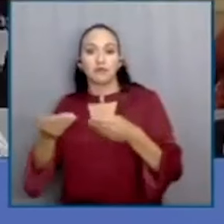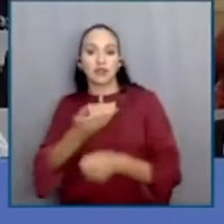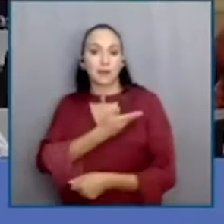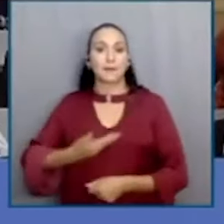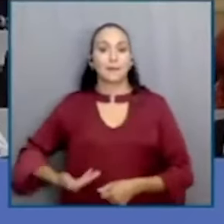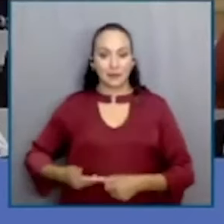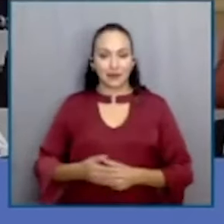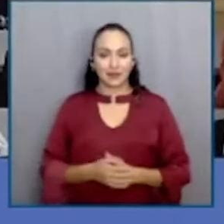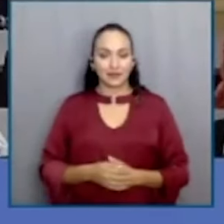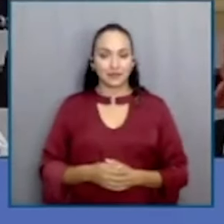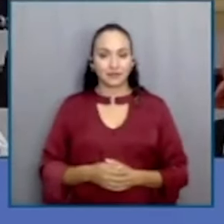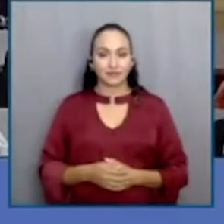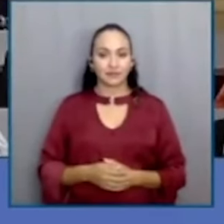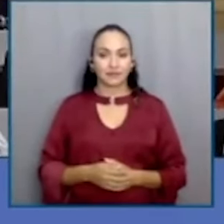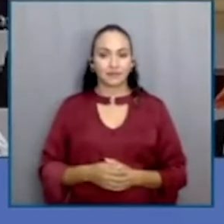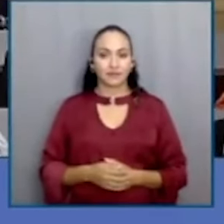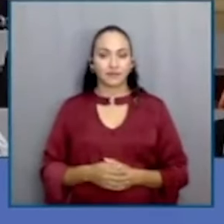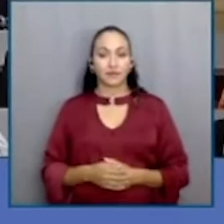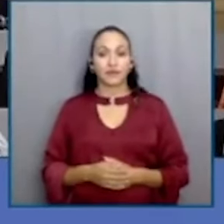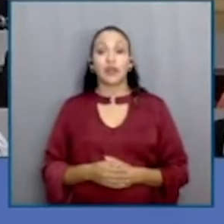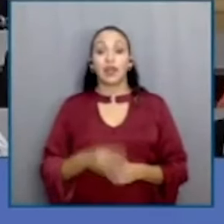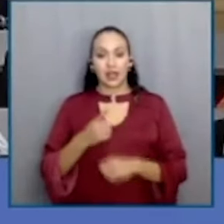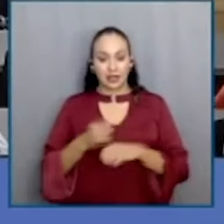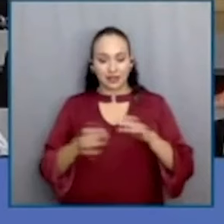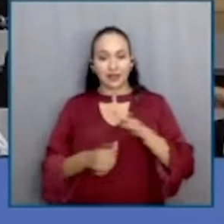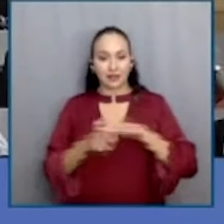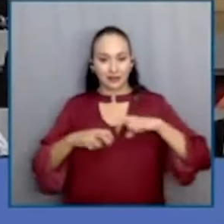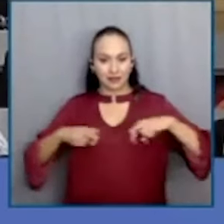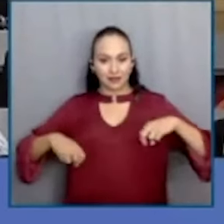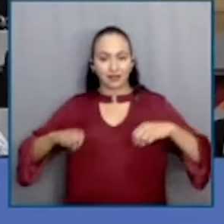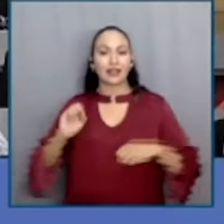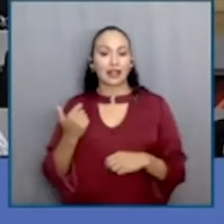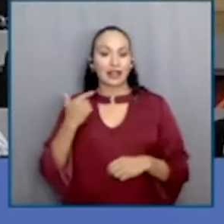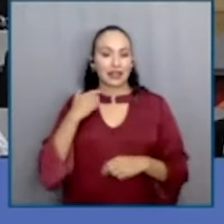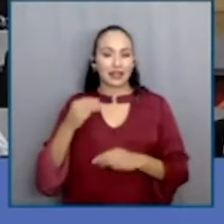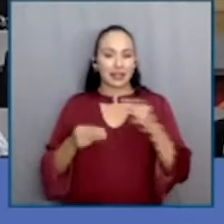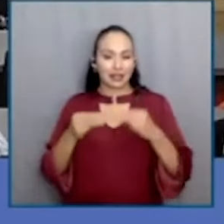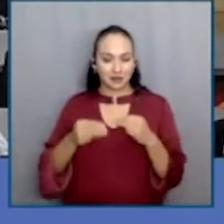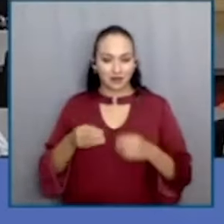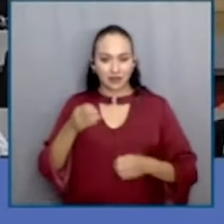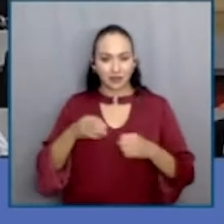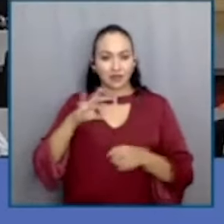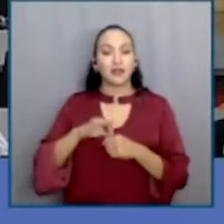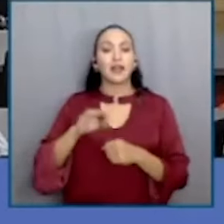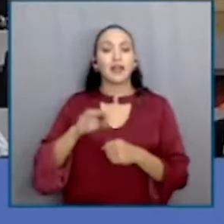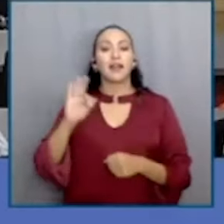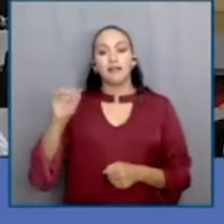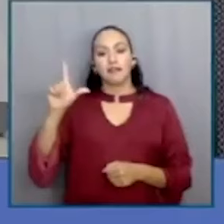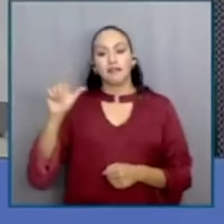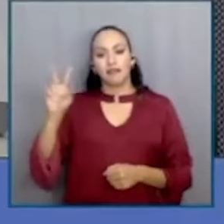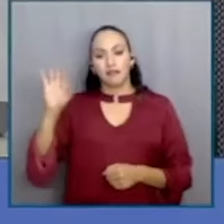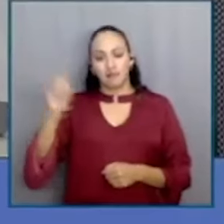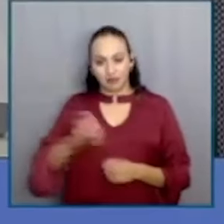correspondientes. En la primera mesa, el exmagistrado presidente del Tribunal Electoral, Flavio Galván Rivera, hizo un